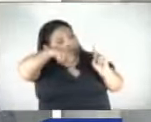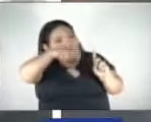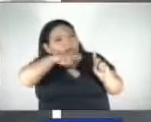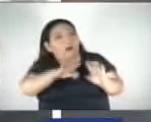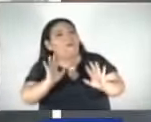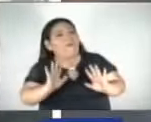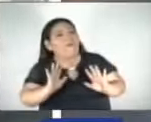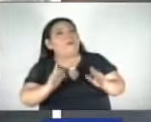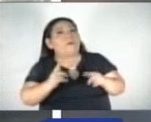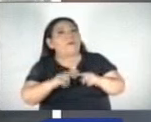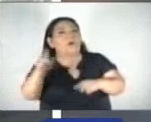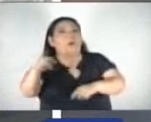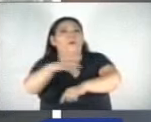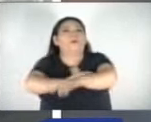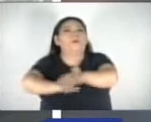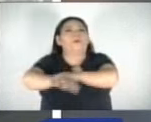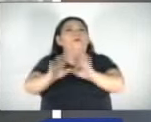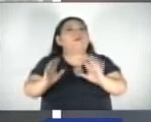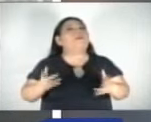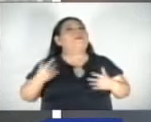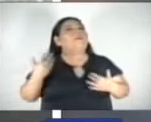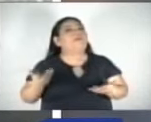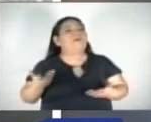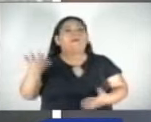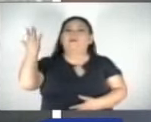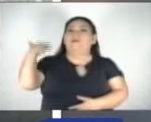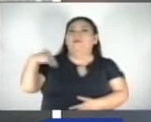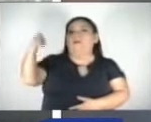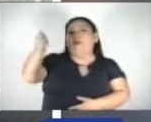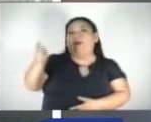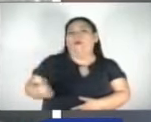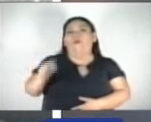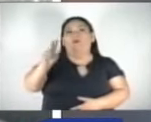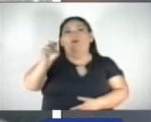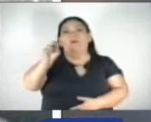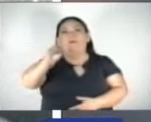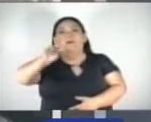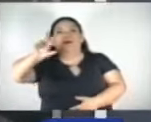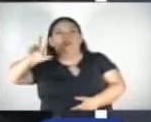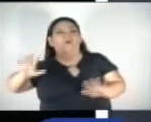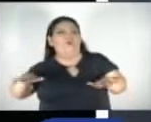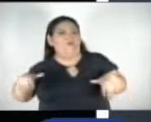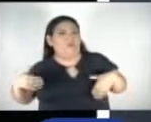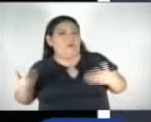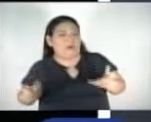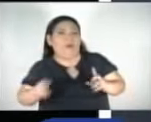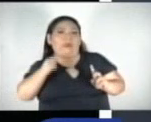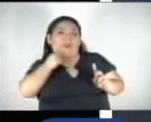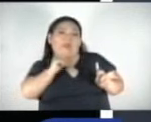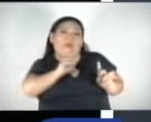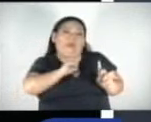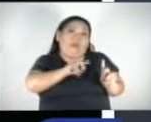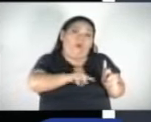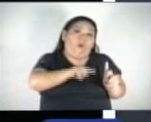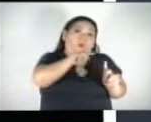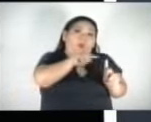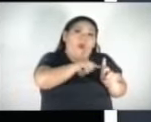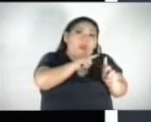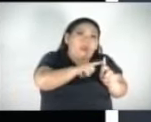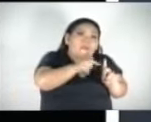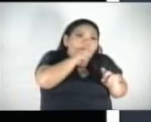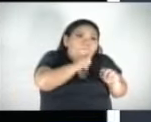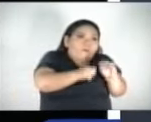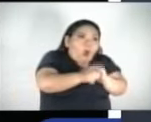lo corroboren, la detención de Mason ocurrió en agosto de 2023, luego que se determinara que